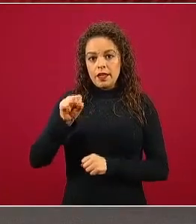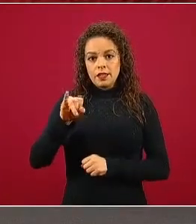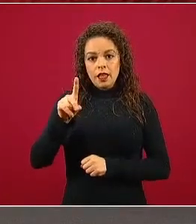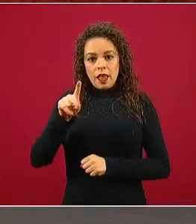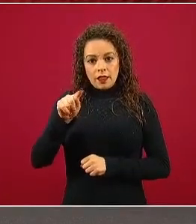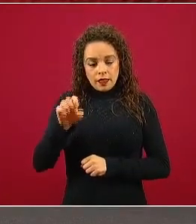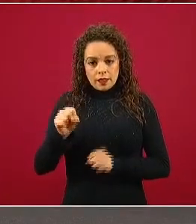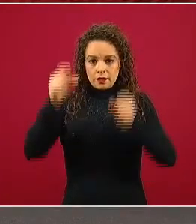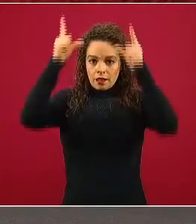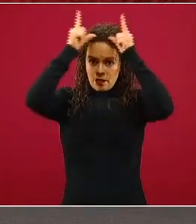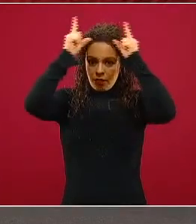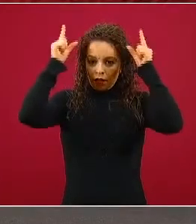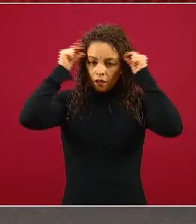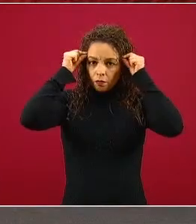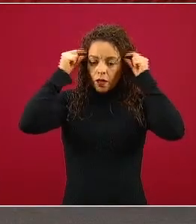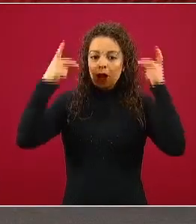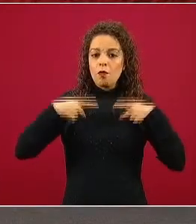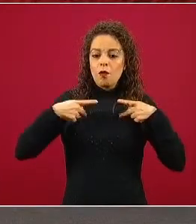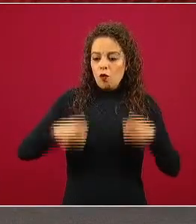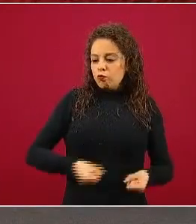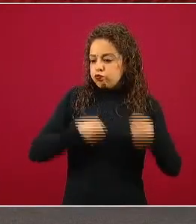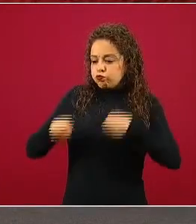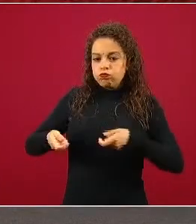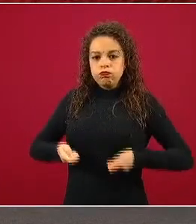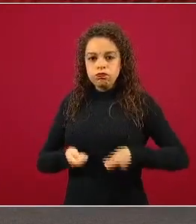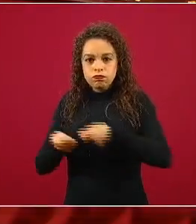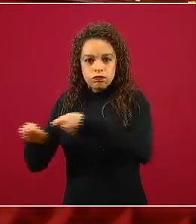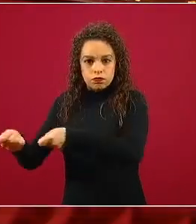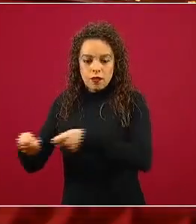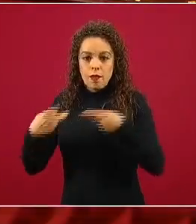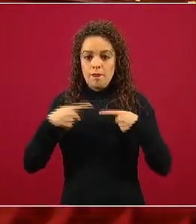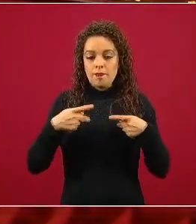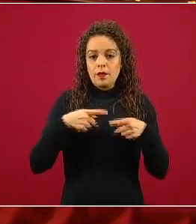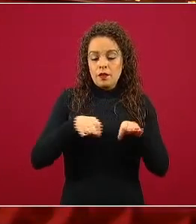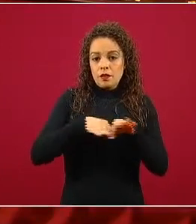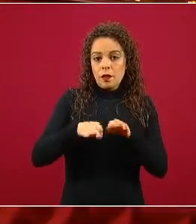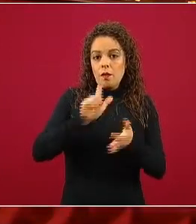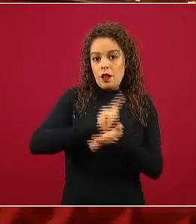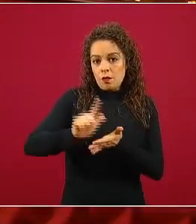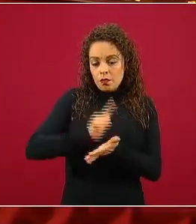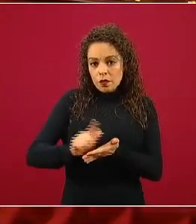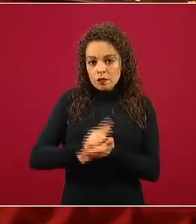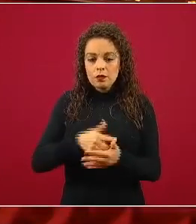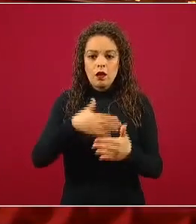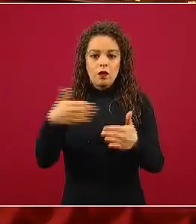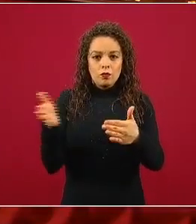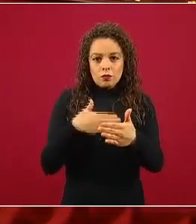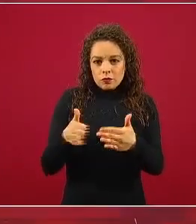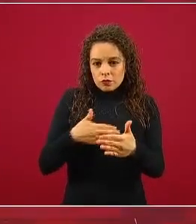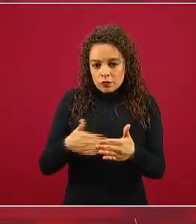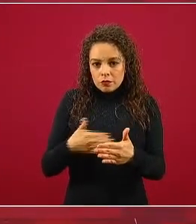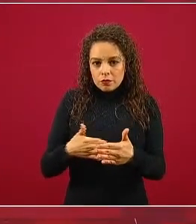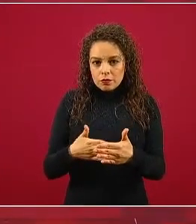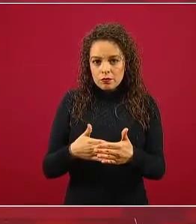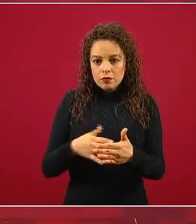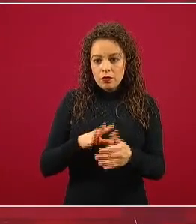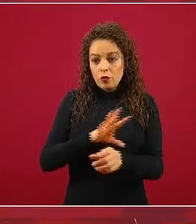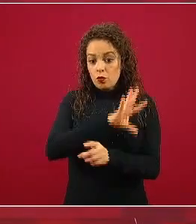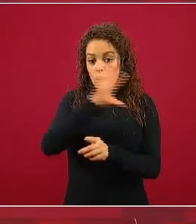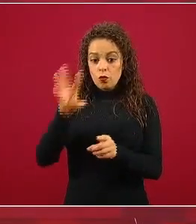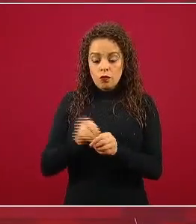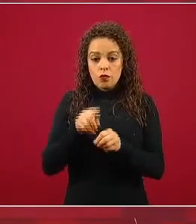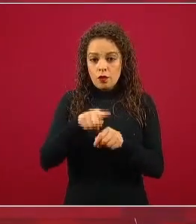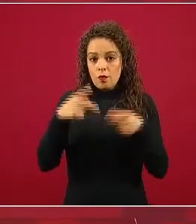camilleros, trabajadores sociales, personal de cocina, de limpieza y todos aquellos que atienden a